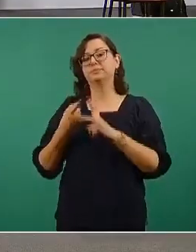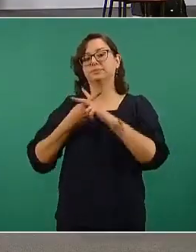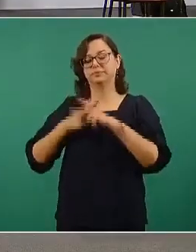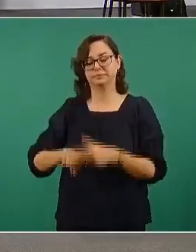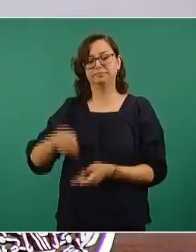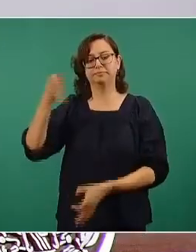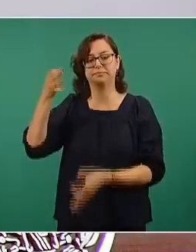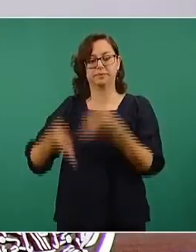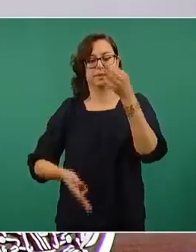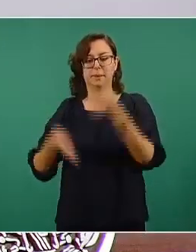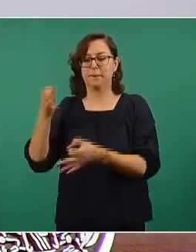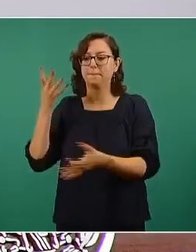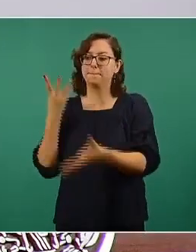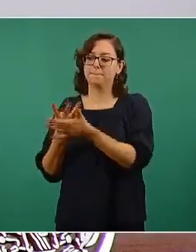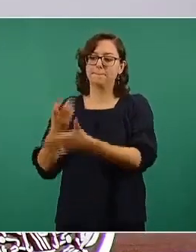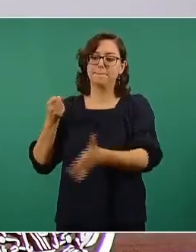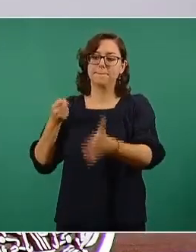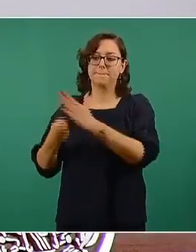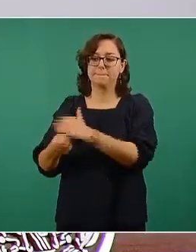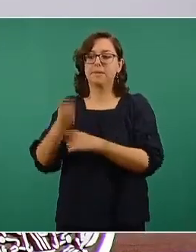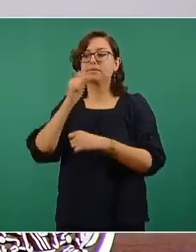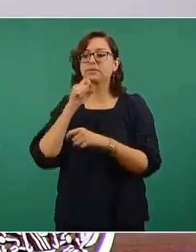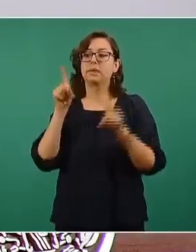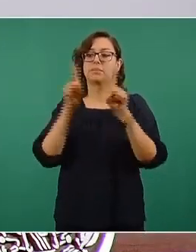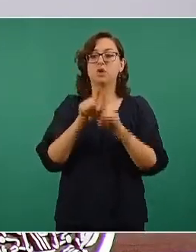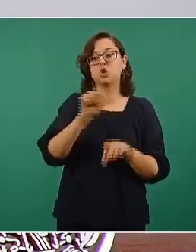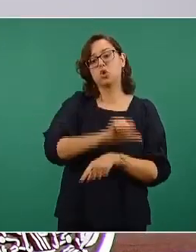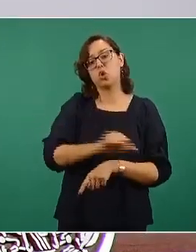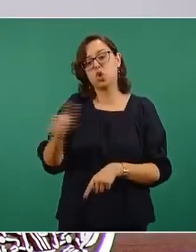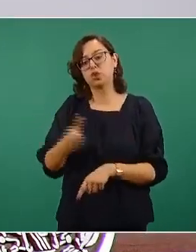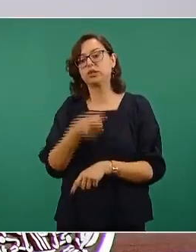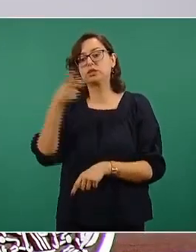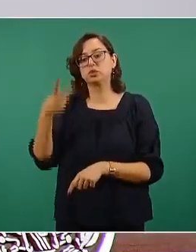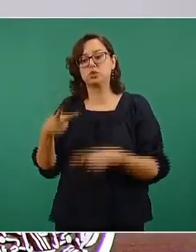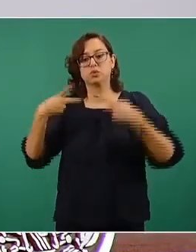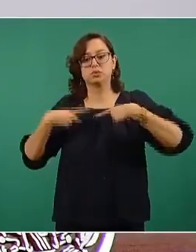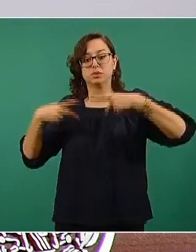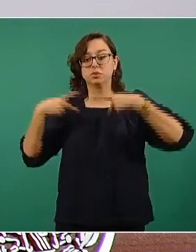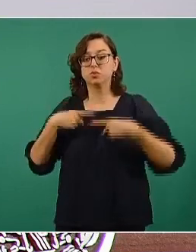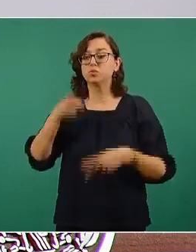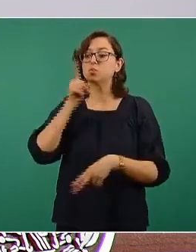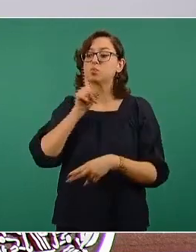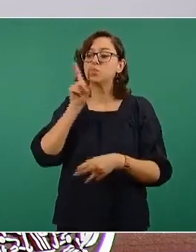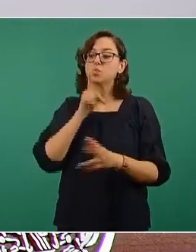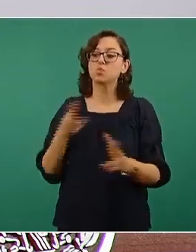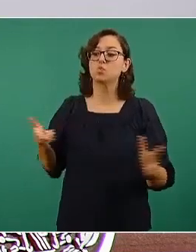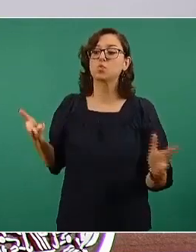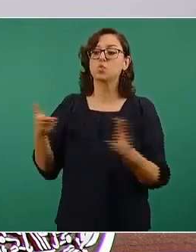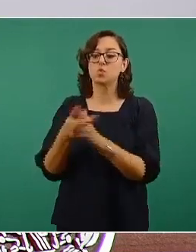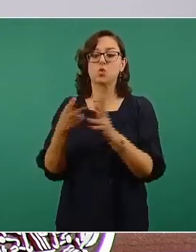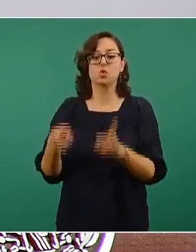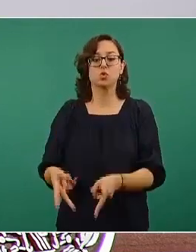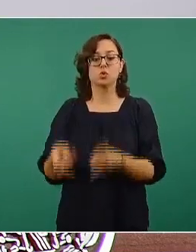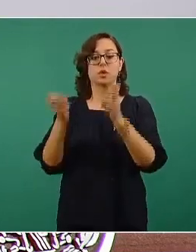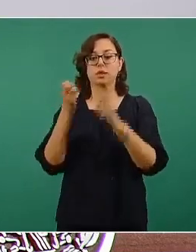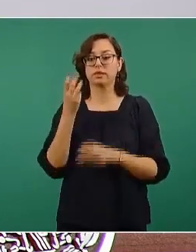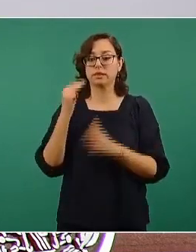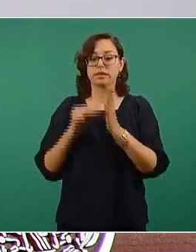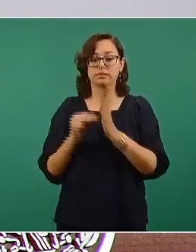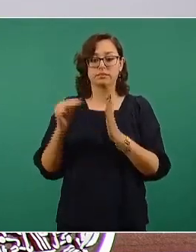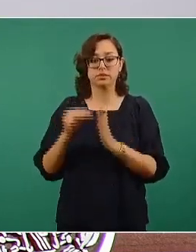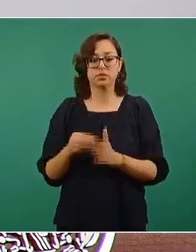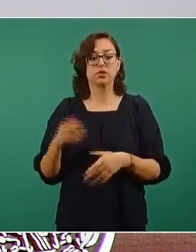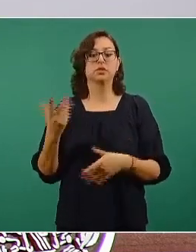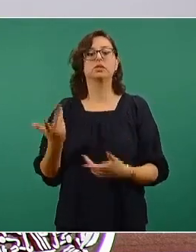de ejecutarse por los delitos de feminicidio y el robo de alrededor de 3 millones de joyas y